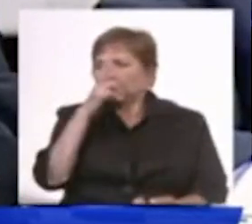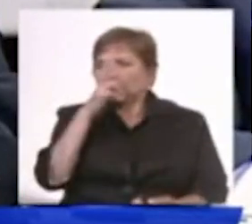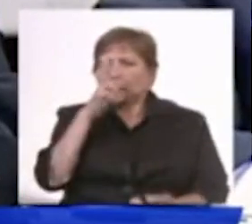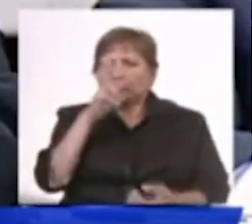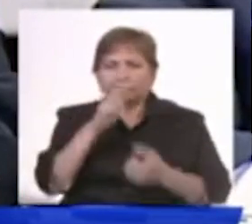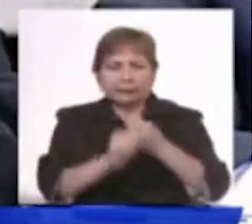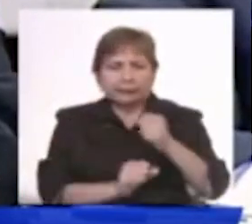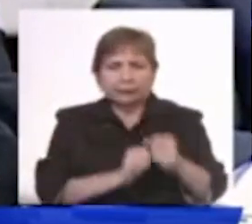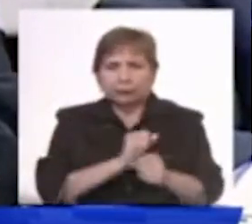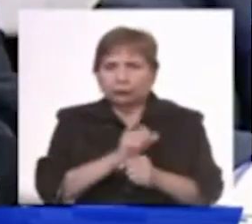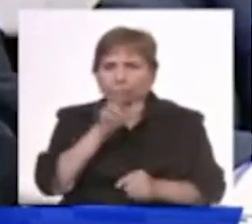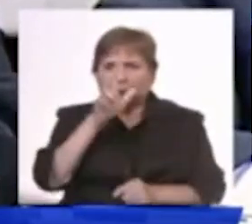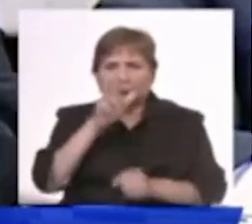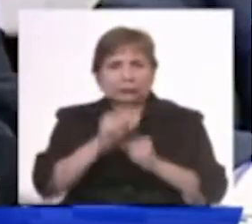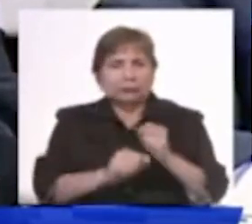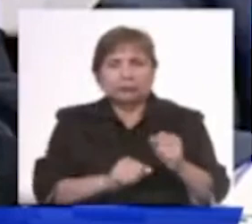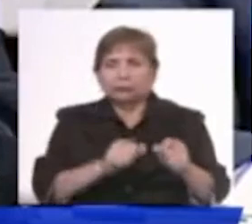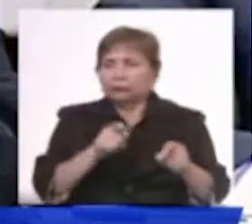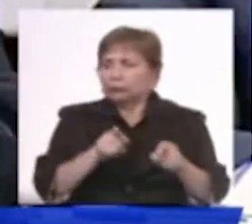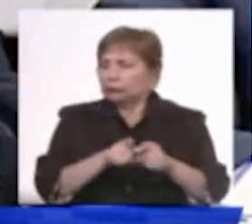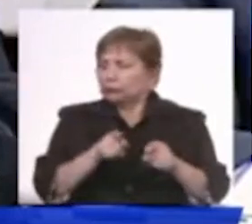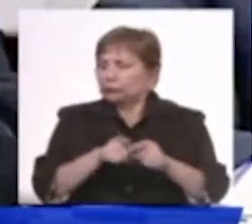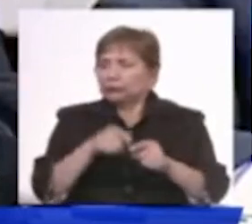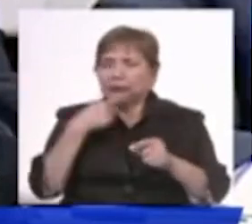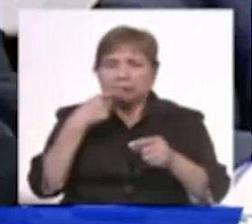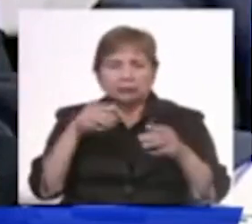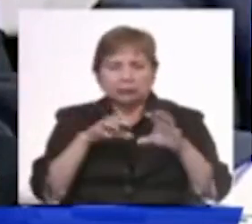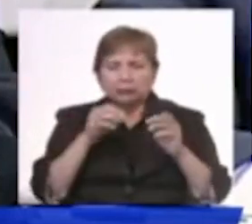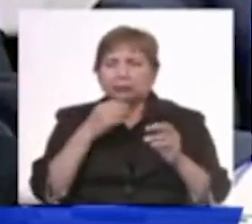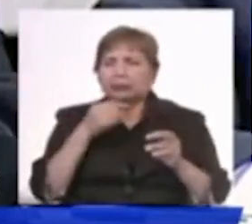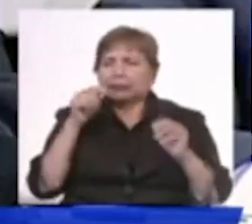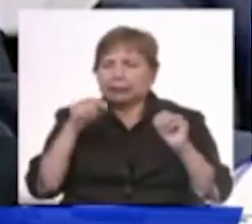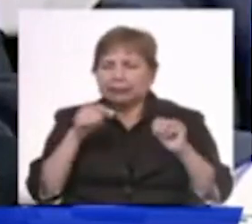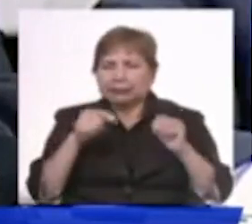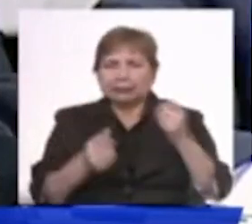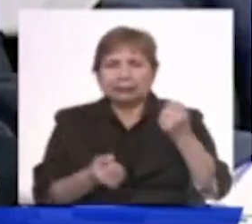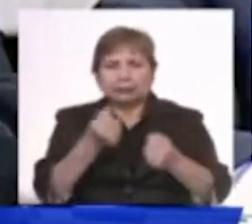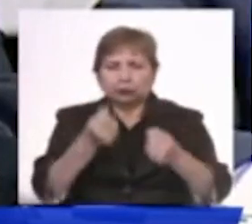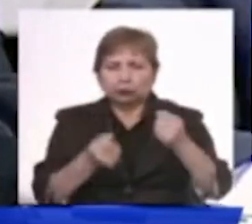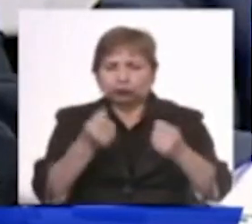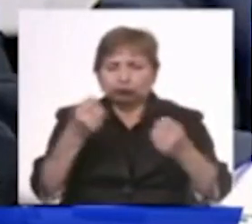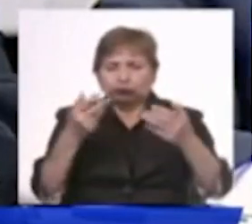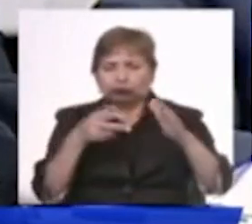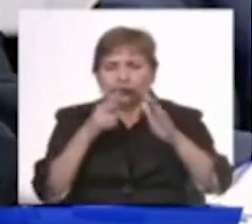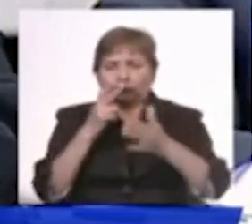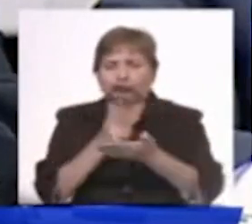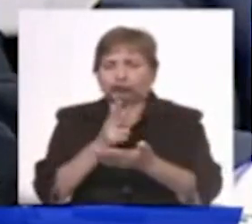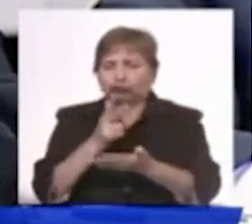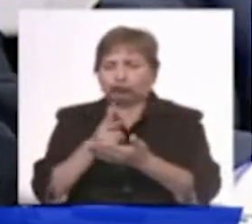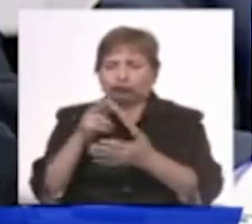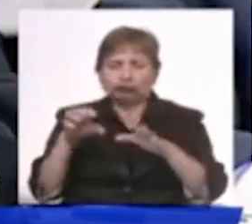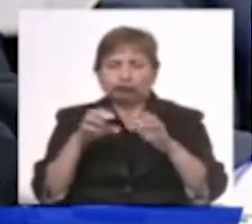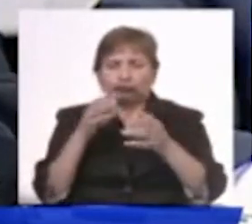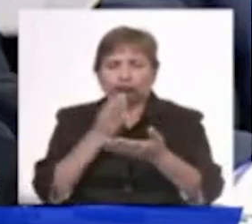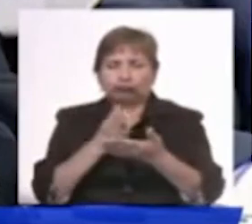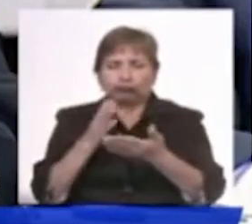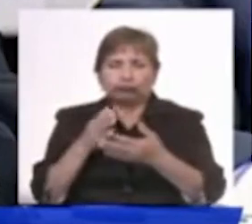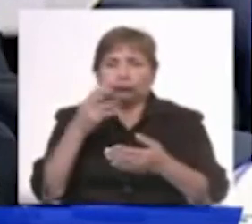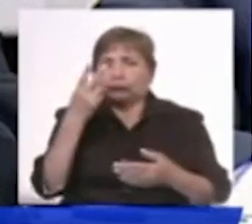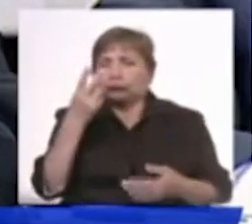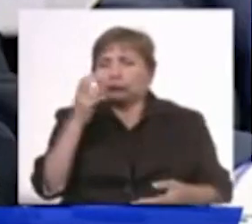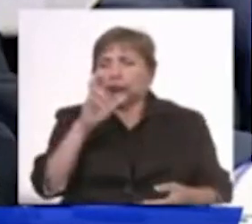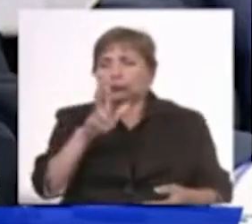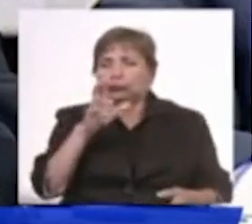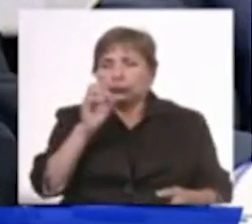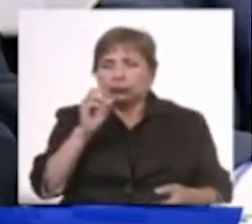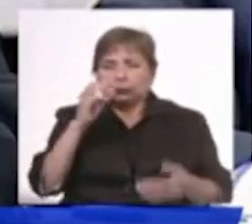3 años. Pero también quería comunicarles que en esta cochera, que tiene una capacidad de